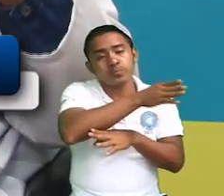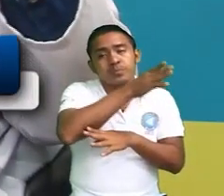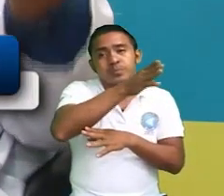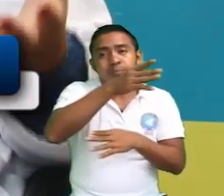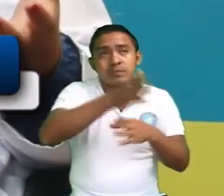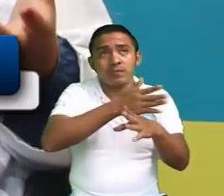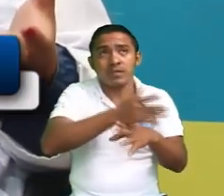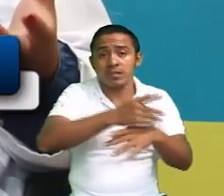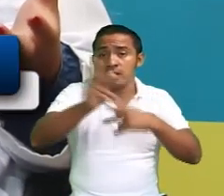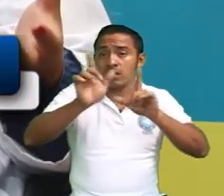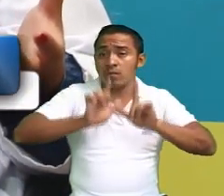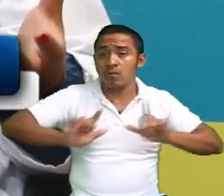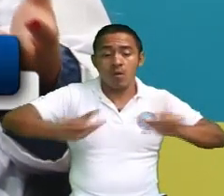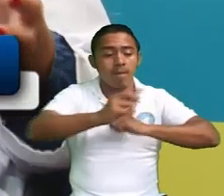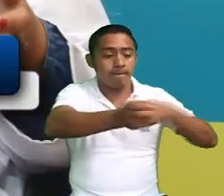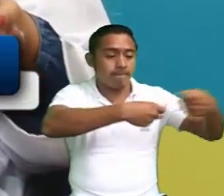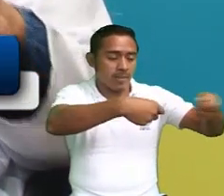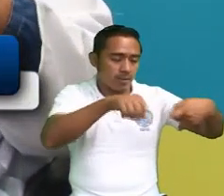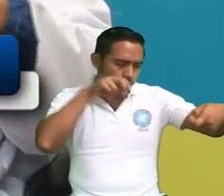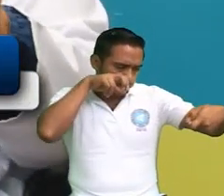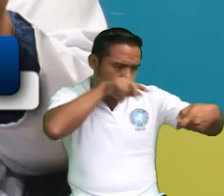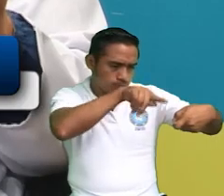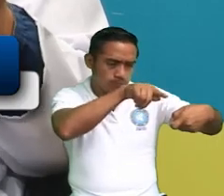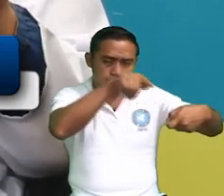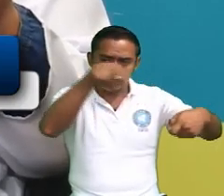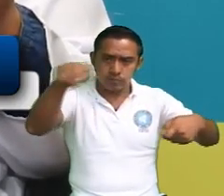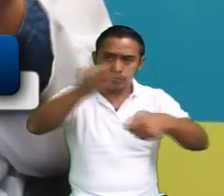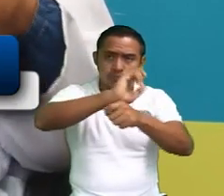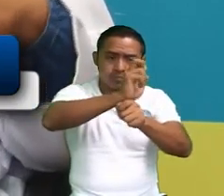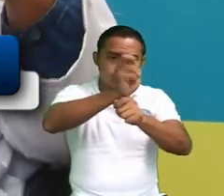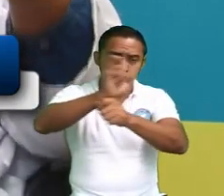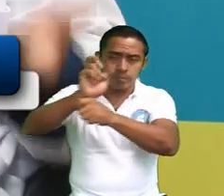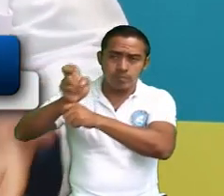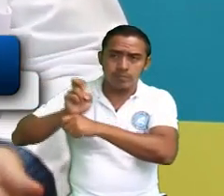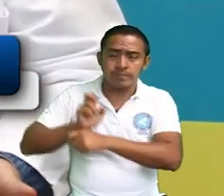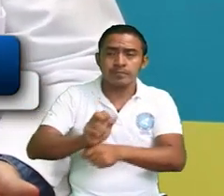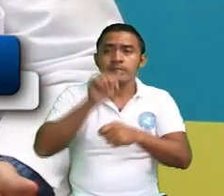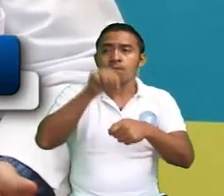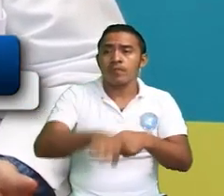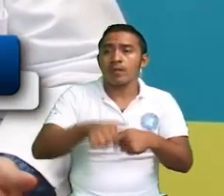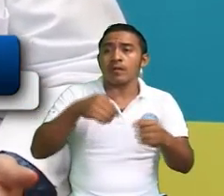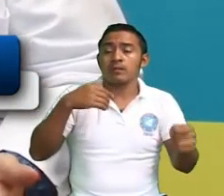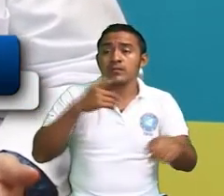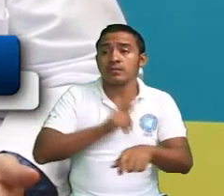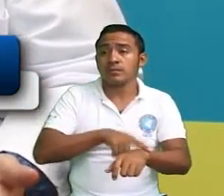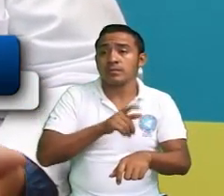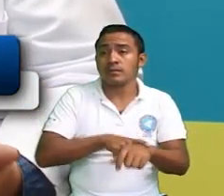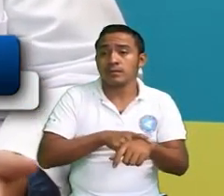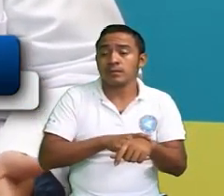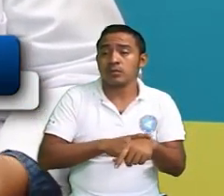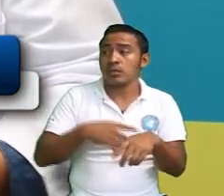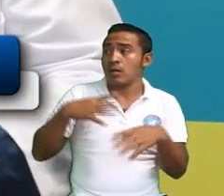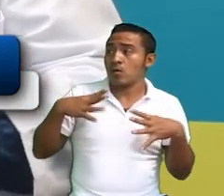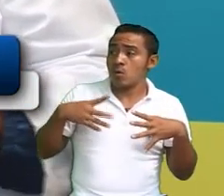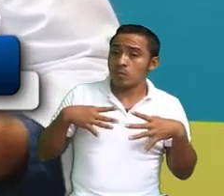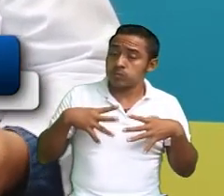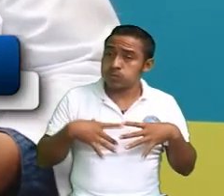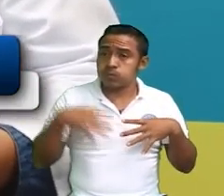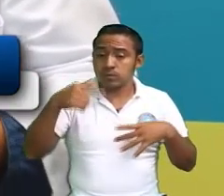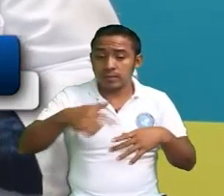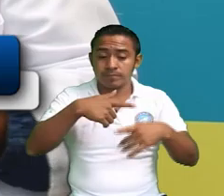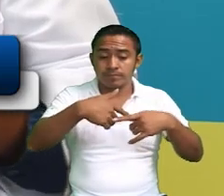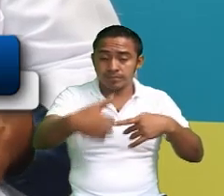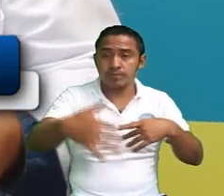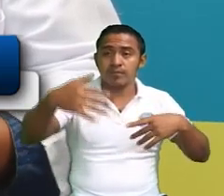para inspeccionar cada uno de los establecimientos, valga la redundancia. Ahorita que nosotros estamos en periodo de vacaciones, que vamos a entrar en periodo